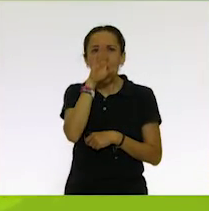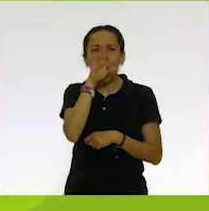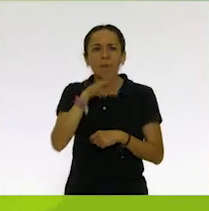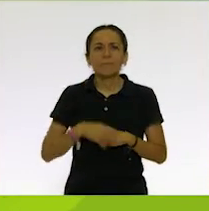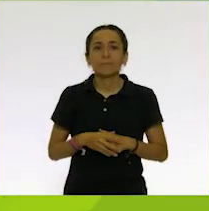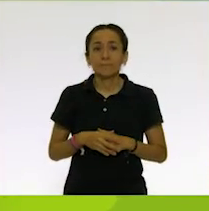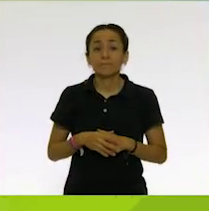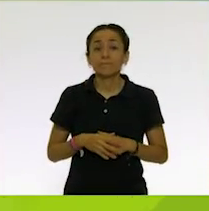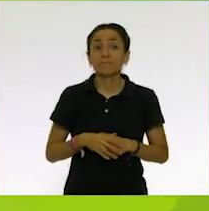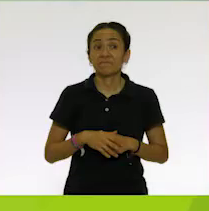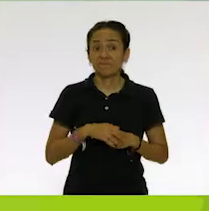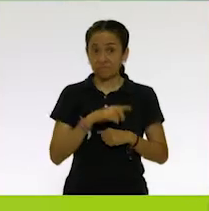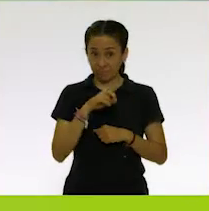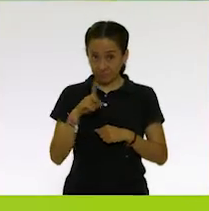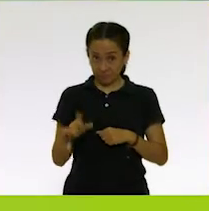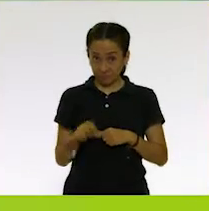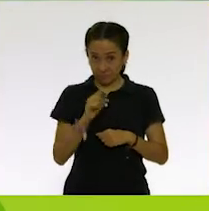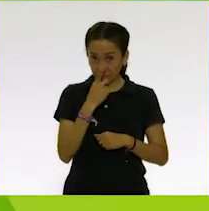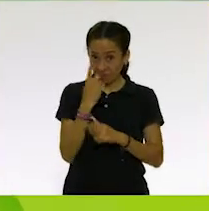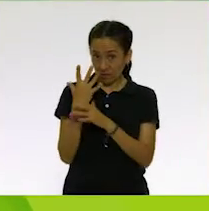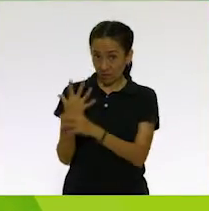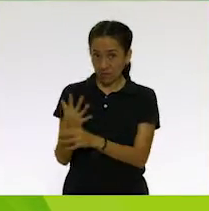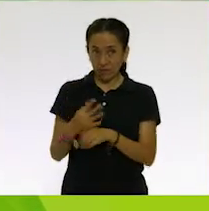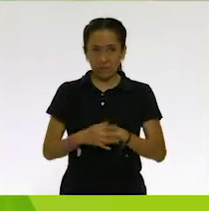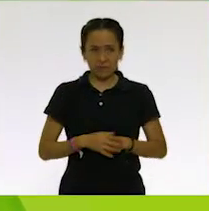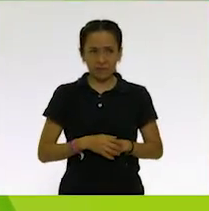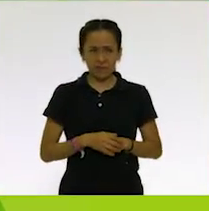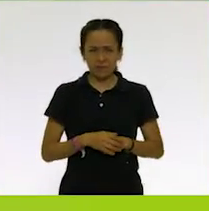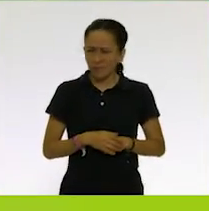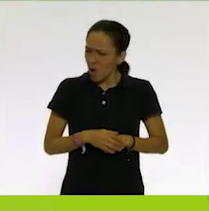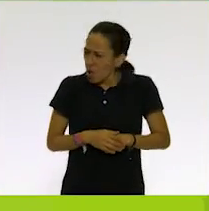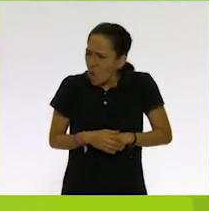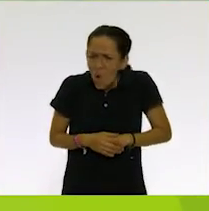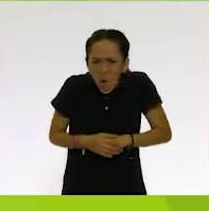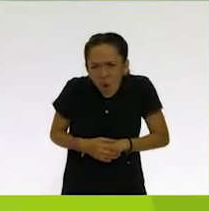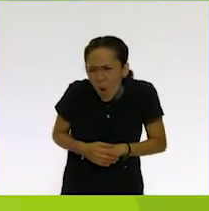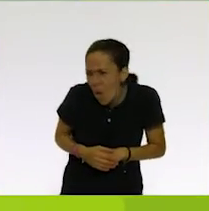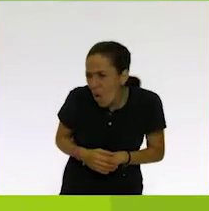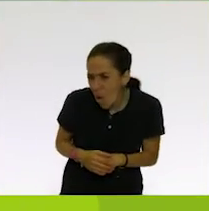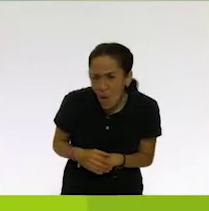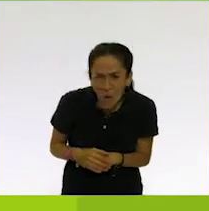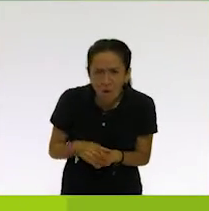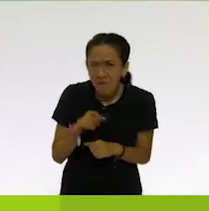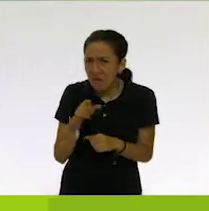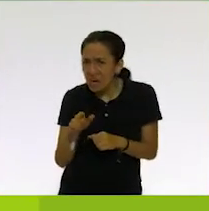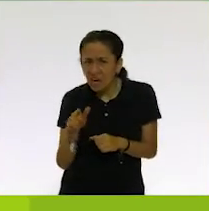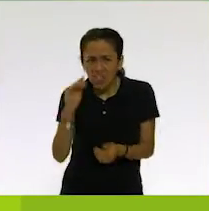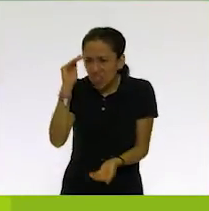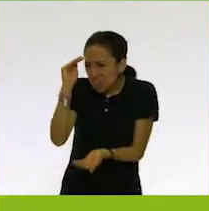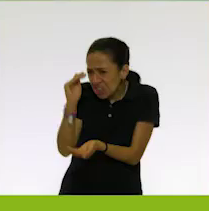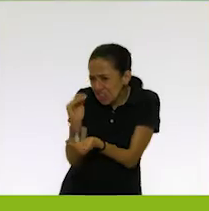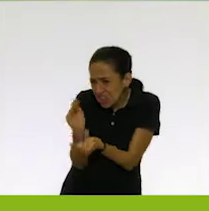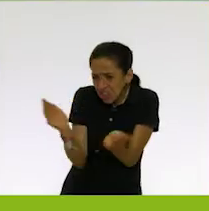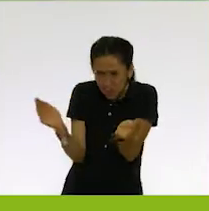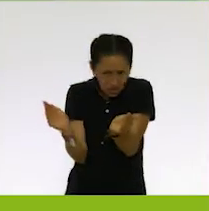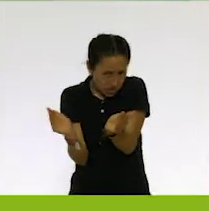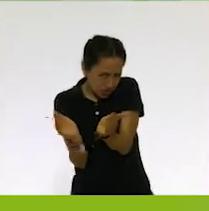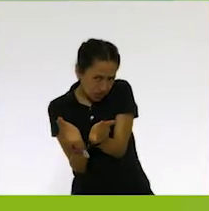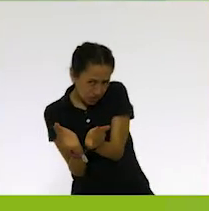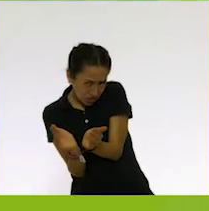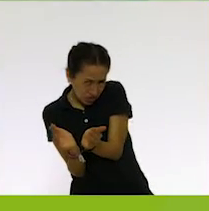¿Qué dijo? Pequeña criatura, ¿no quieres salir a